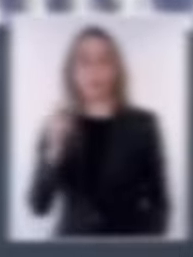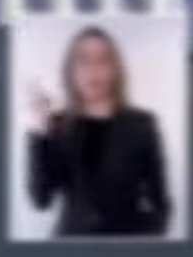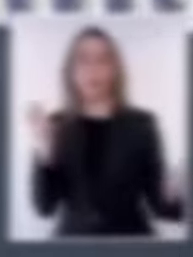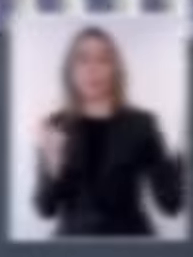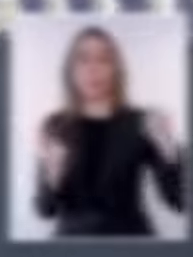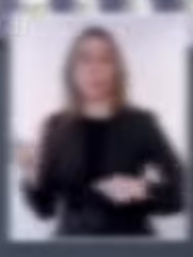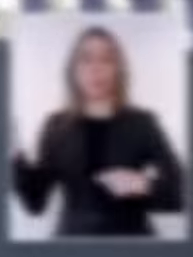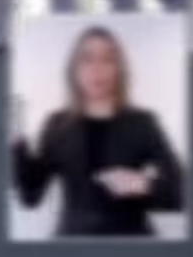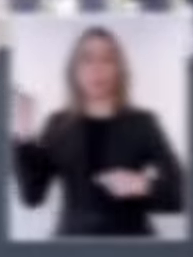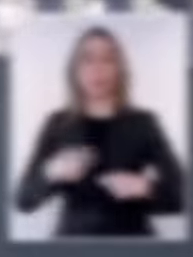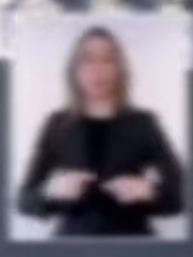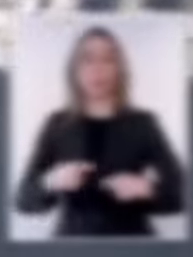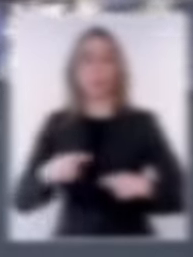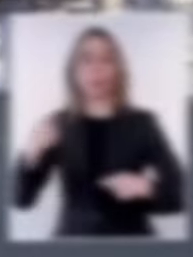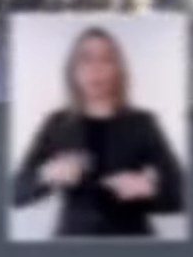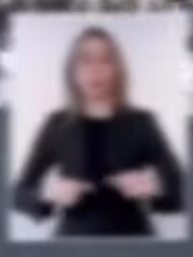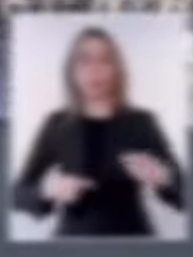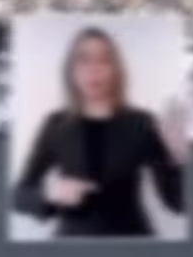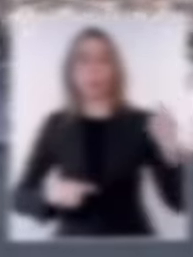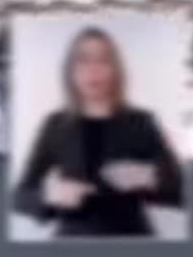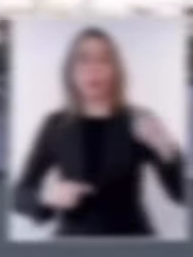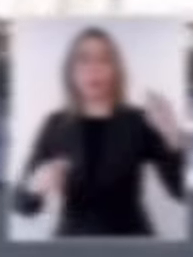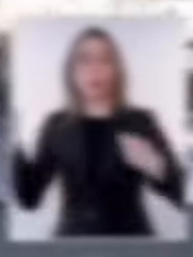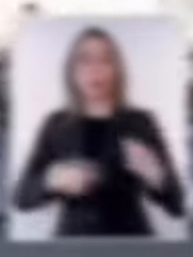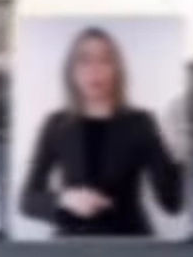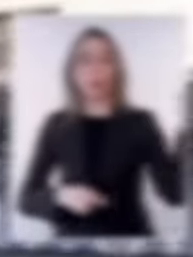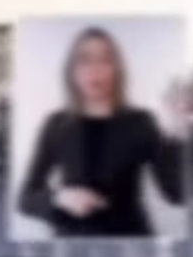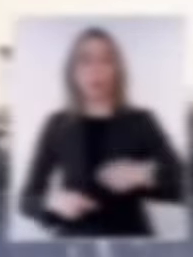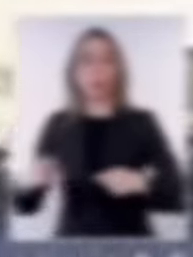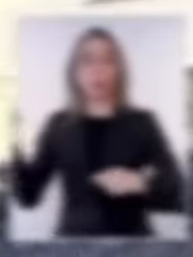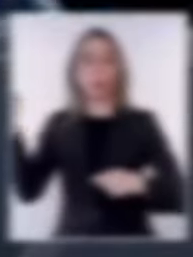Que son mil que me van a tener